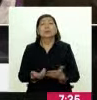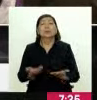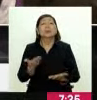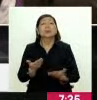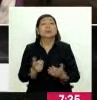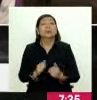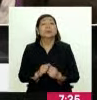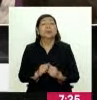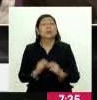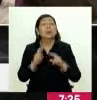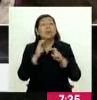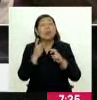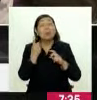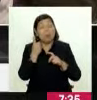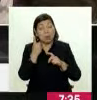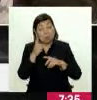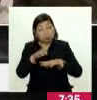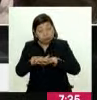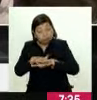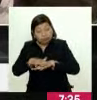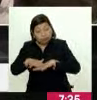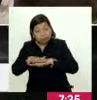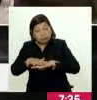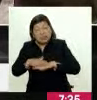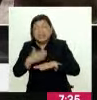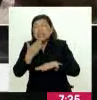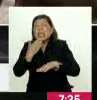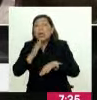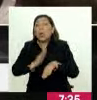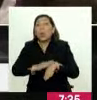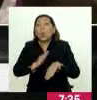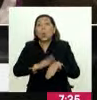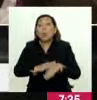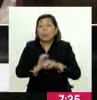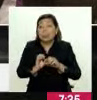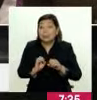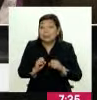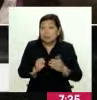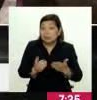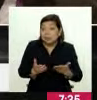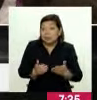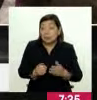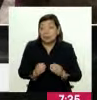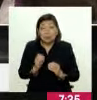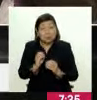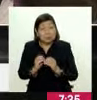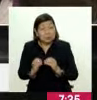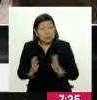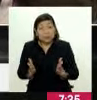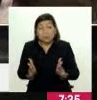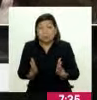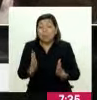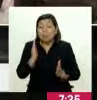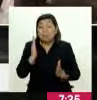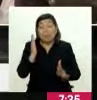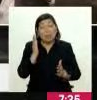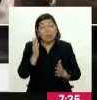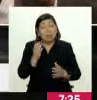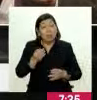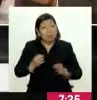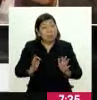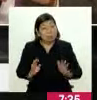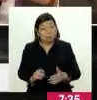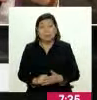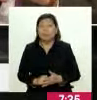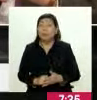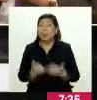Va a haber una investigación, determinación de responsabilidades, y si hay algo que reparar, lo determinará la autoridad competente.